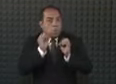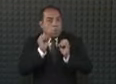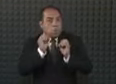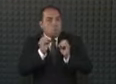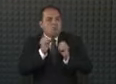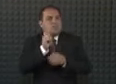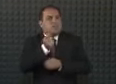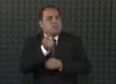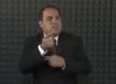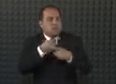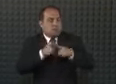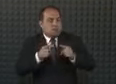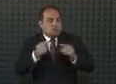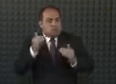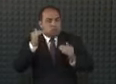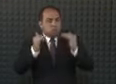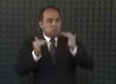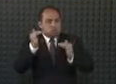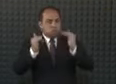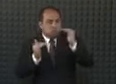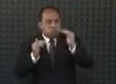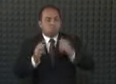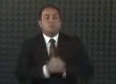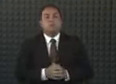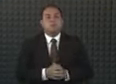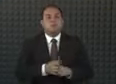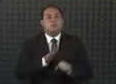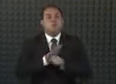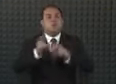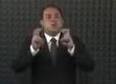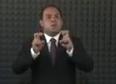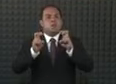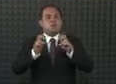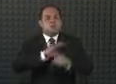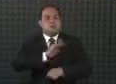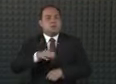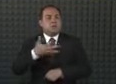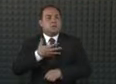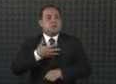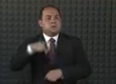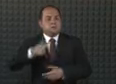esta diferencia? ¿Y cómo va el tema de la mortalidad aquí en la ciudad?